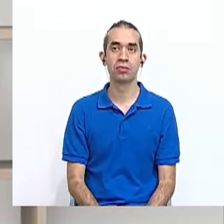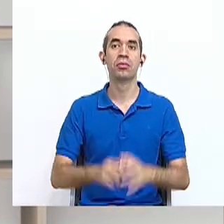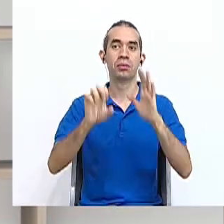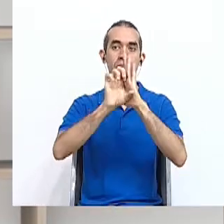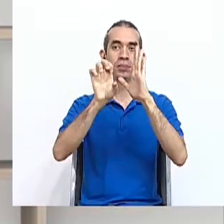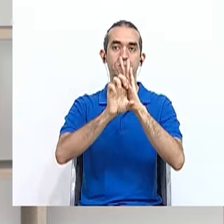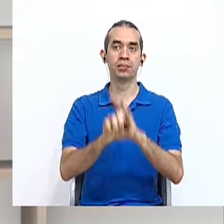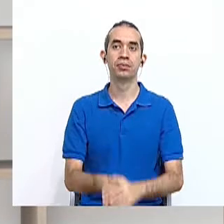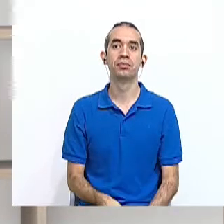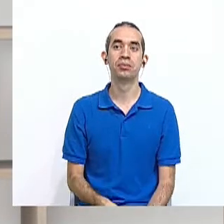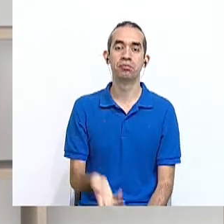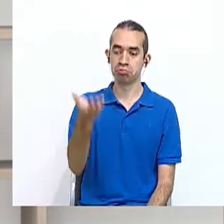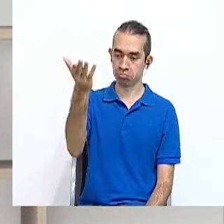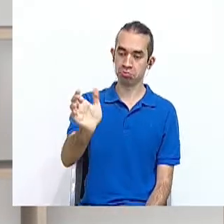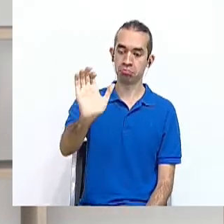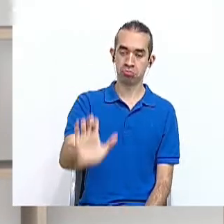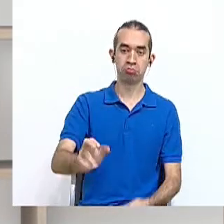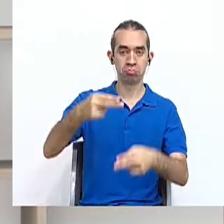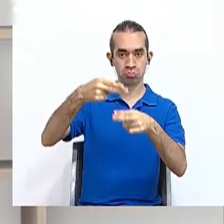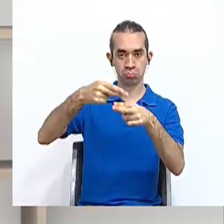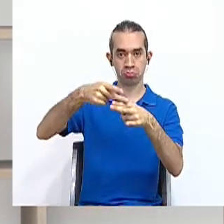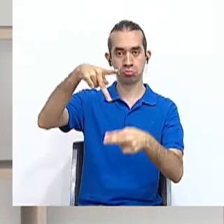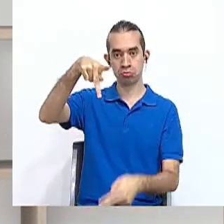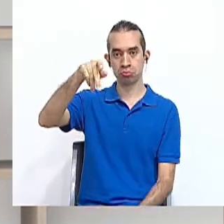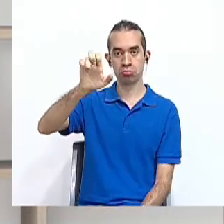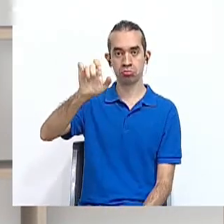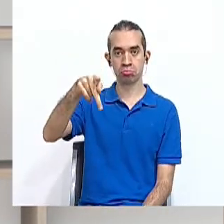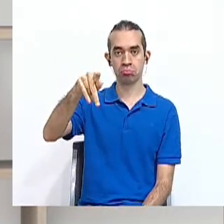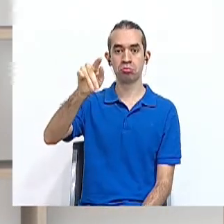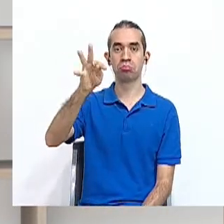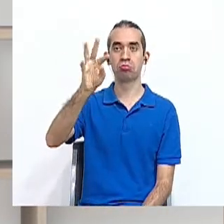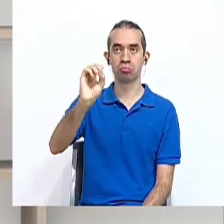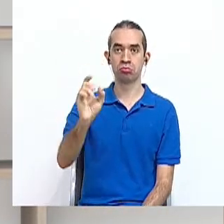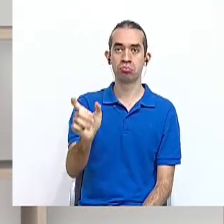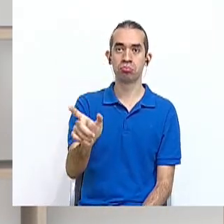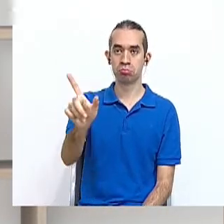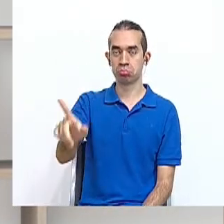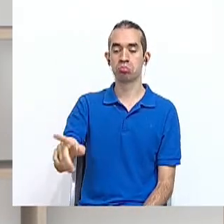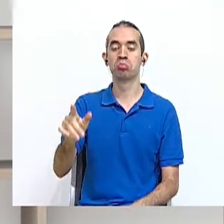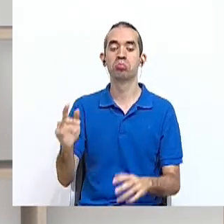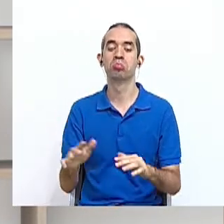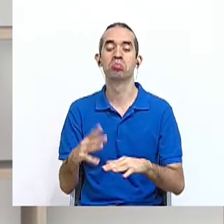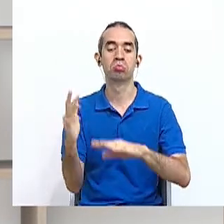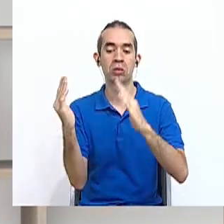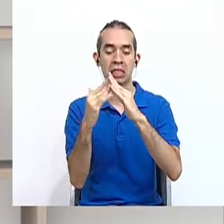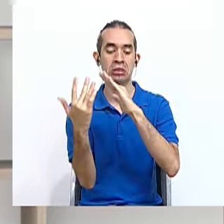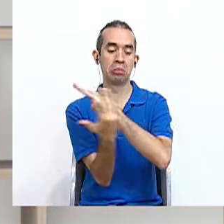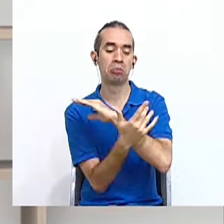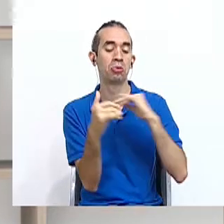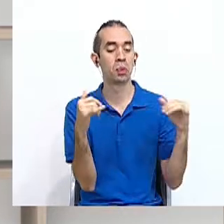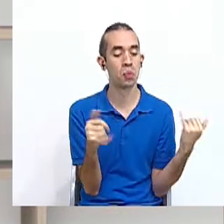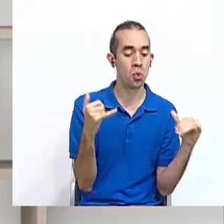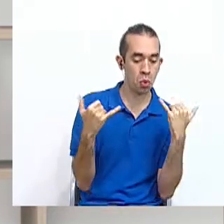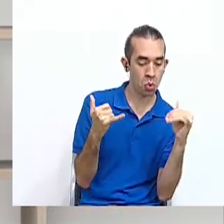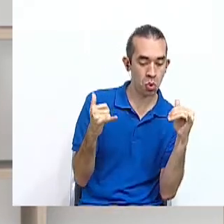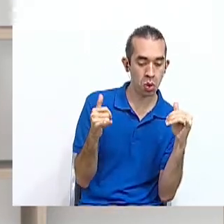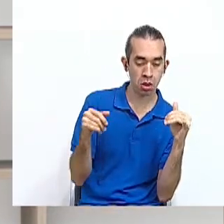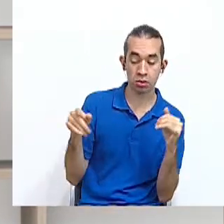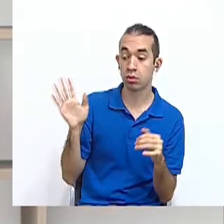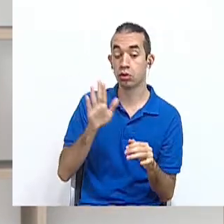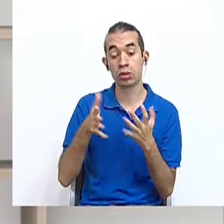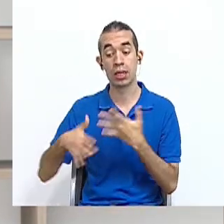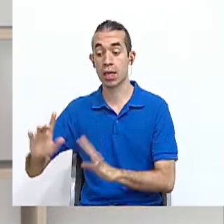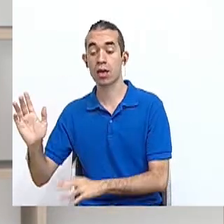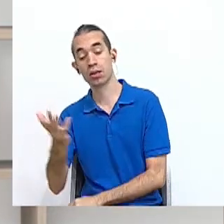Por ejemplo, un niño llamado Pepito estaba jugando en el patio de su casa. Su hija le mandó a